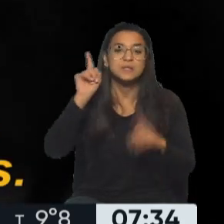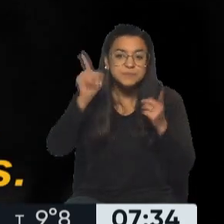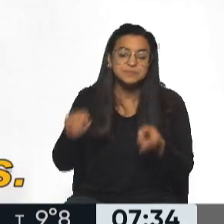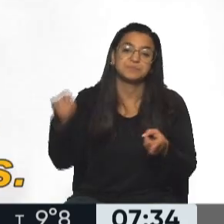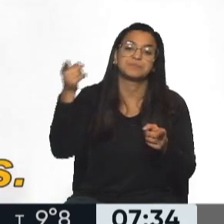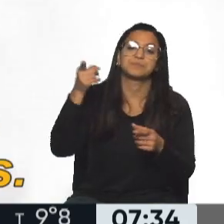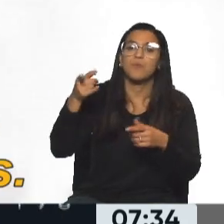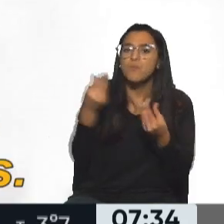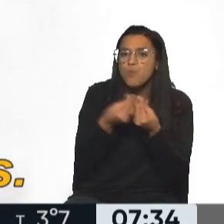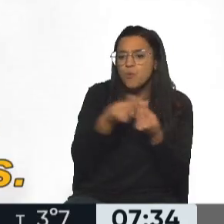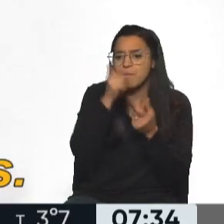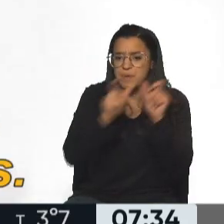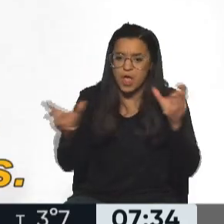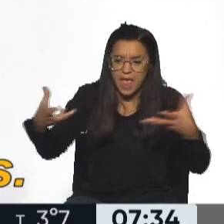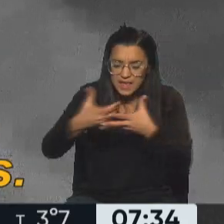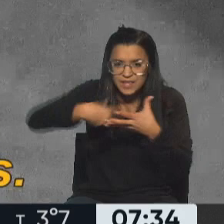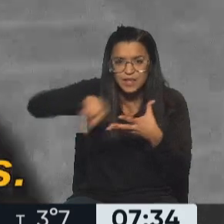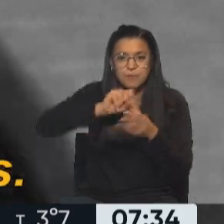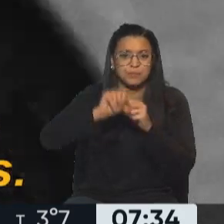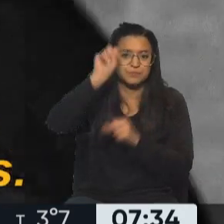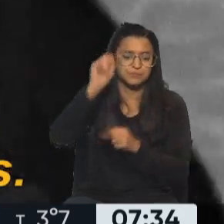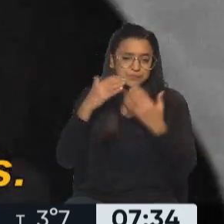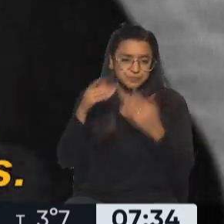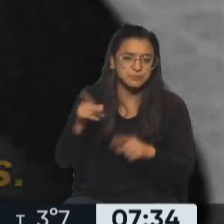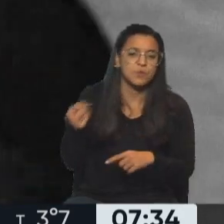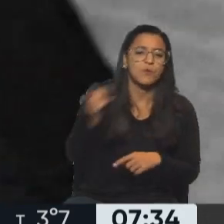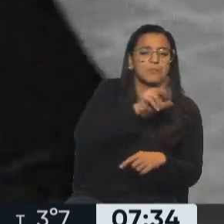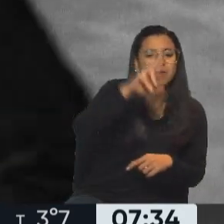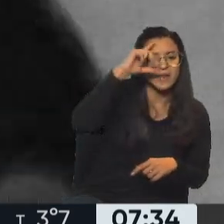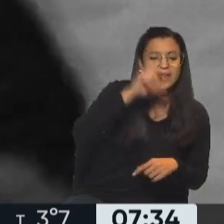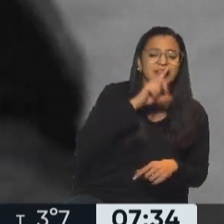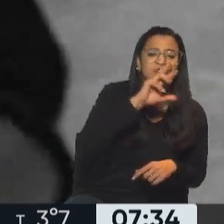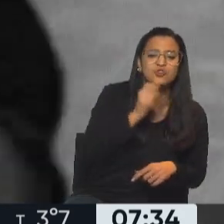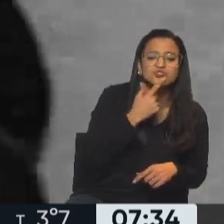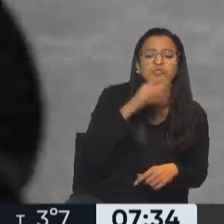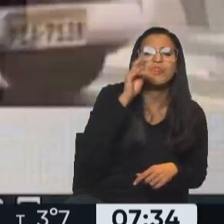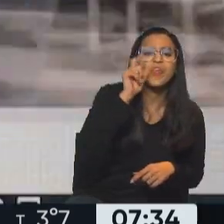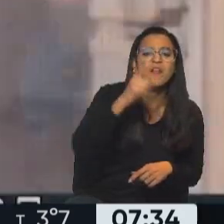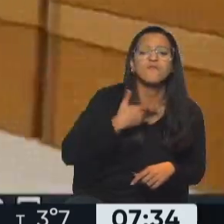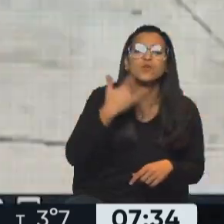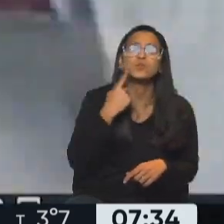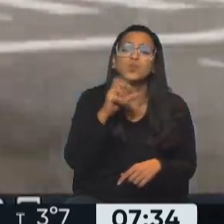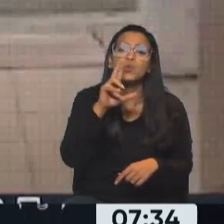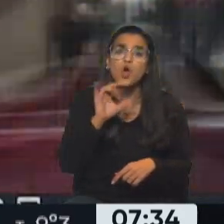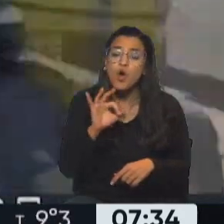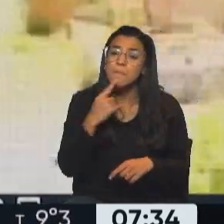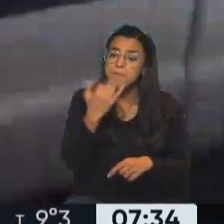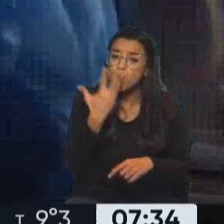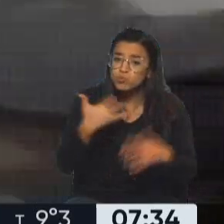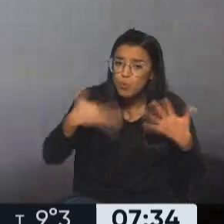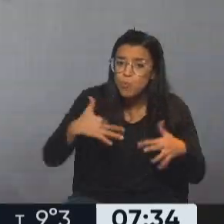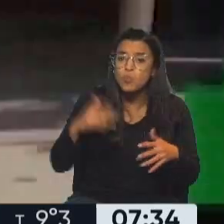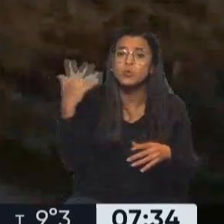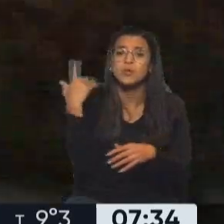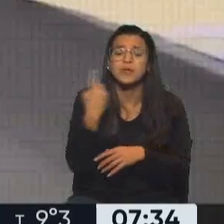tesis de grado de varios integrantes del equipo. Nos vamos para Retratos del Futuro. Me gustó mucho, muy particular, porque es un viaje muy personal que hace la